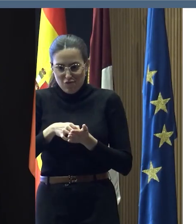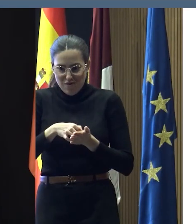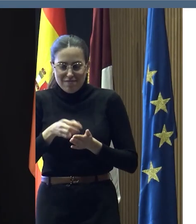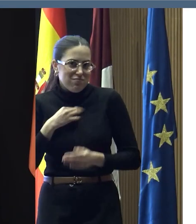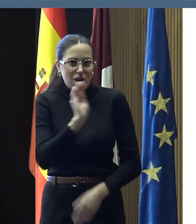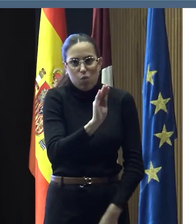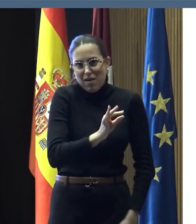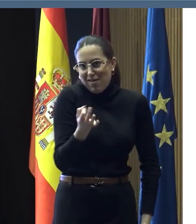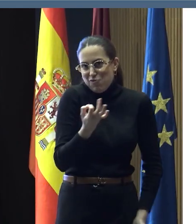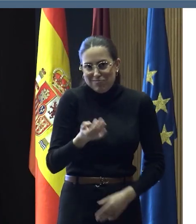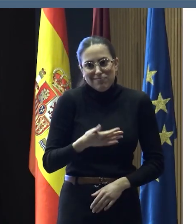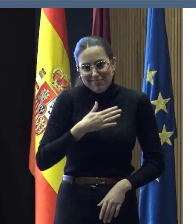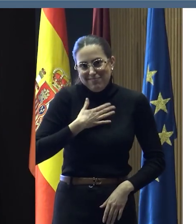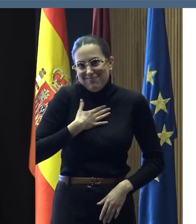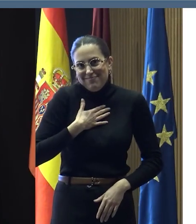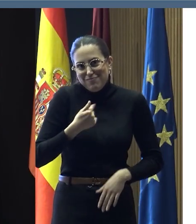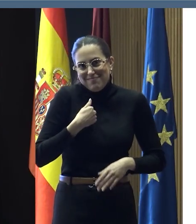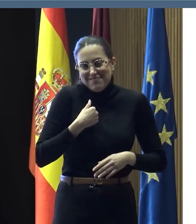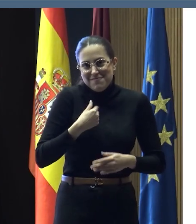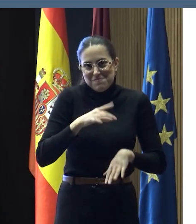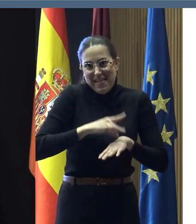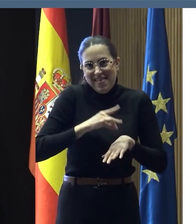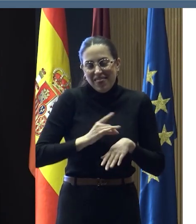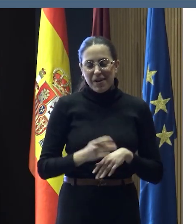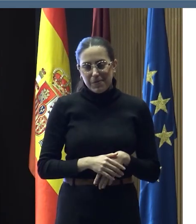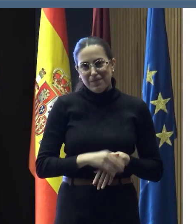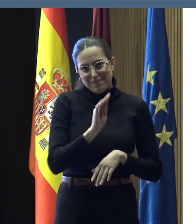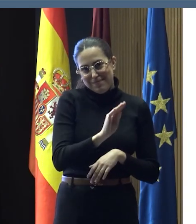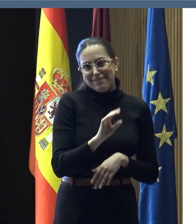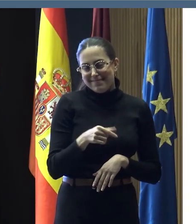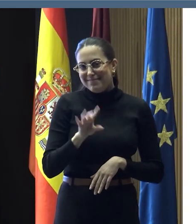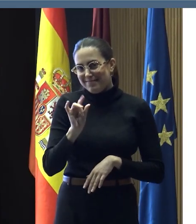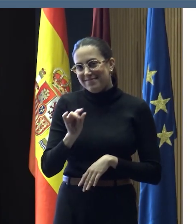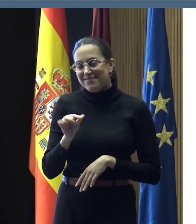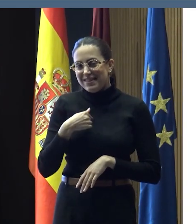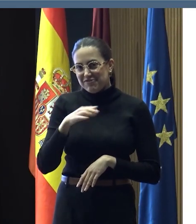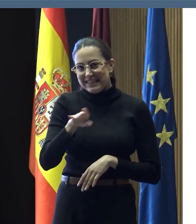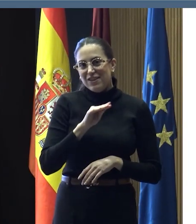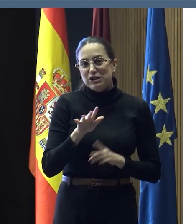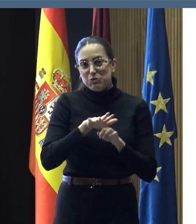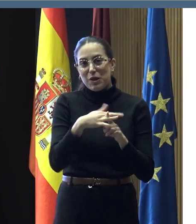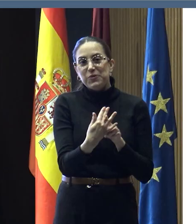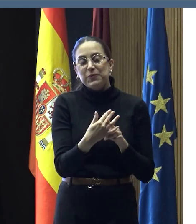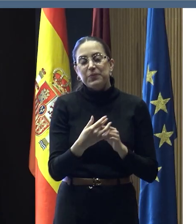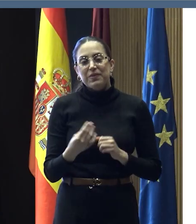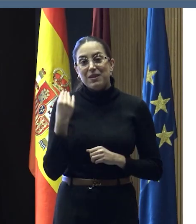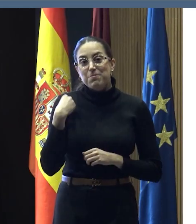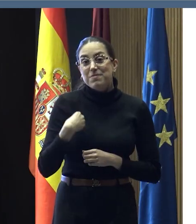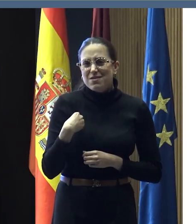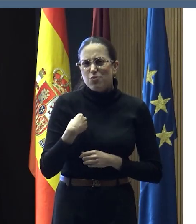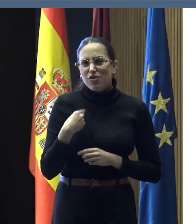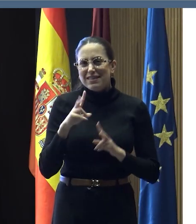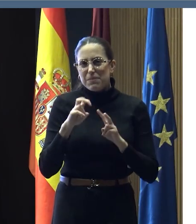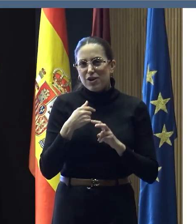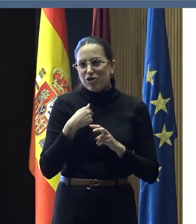sí que me importa, entonces yo soy paciente, pero bueno, sí, lo entiendo. Respecto a... es